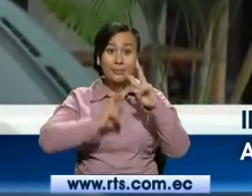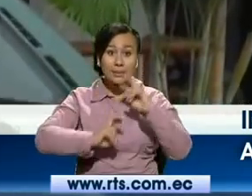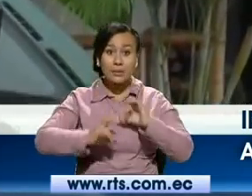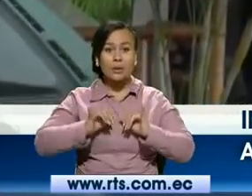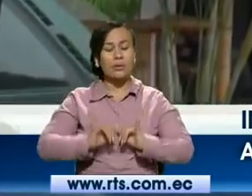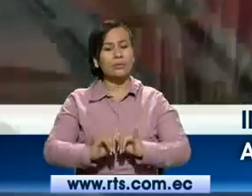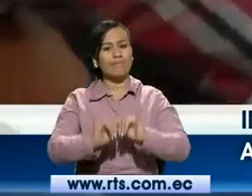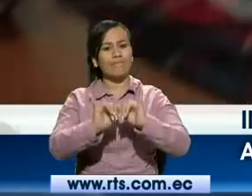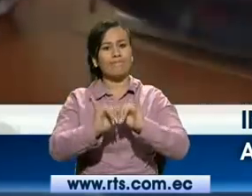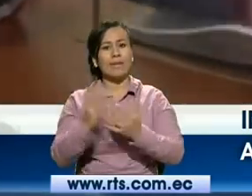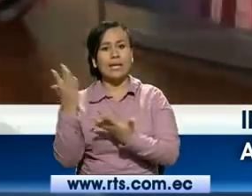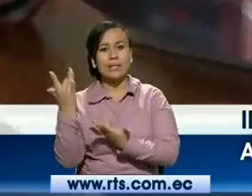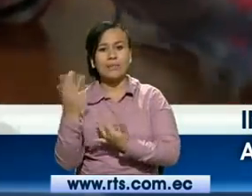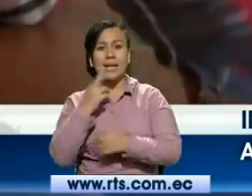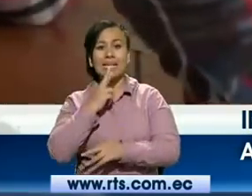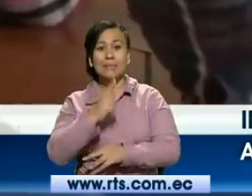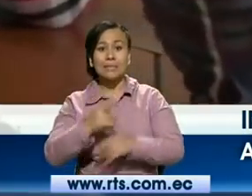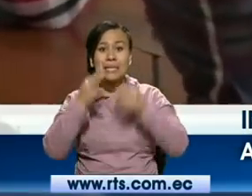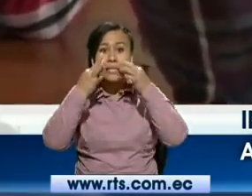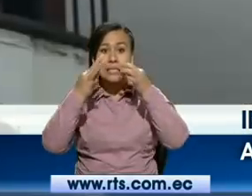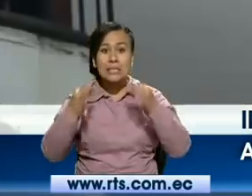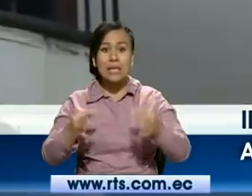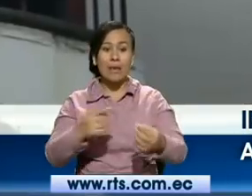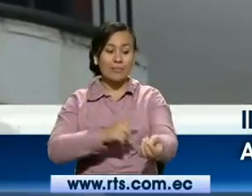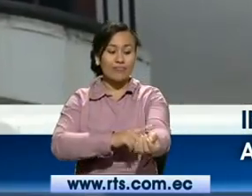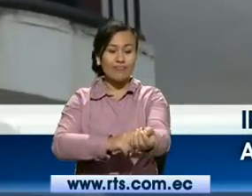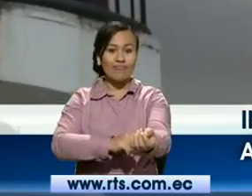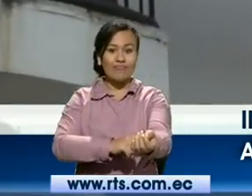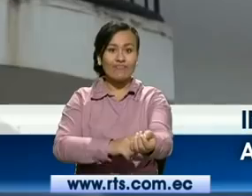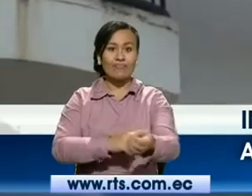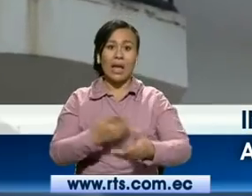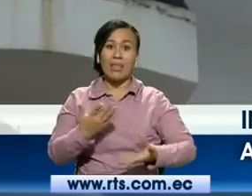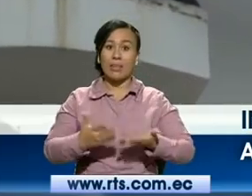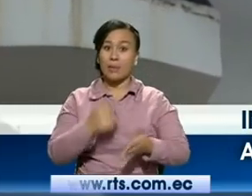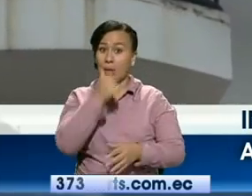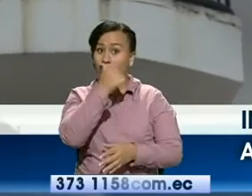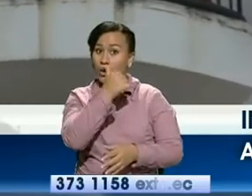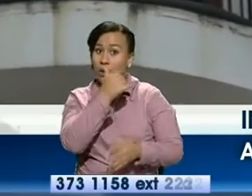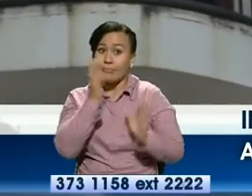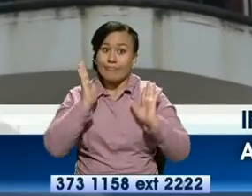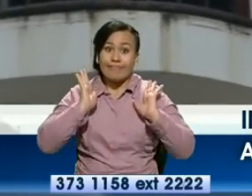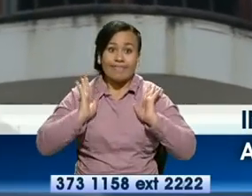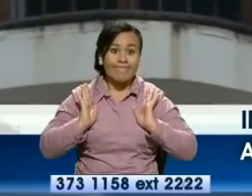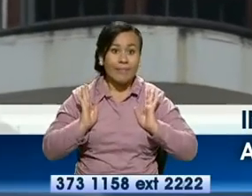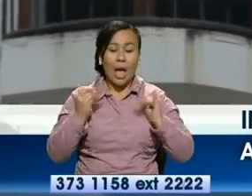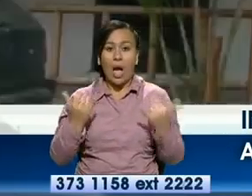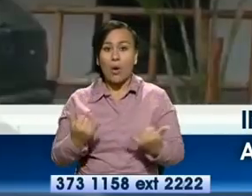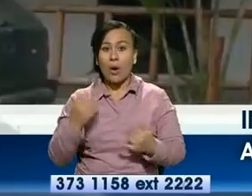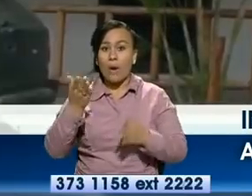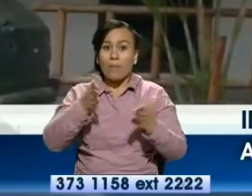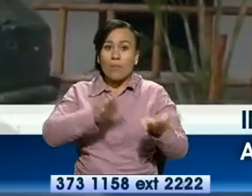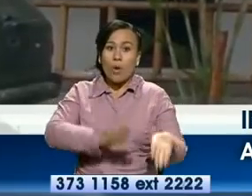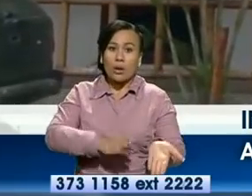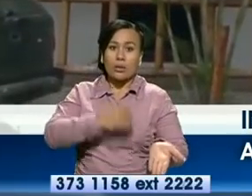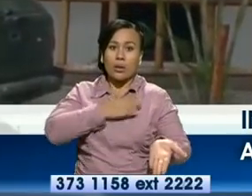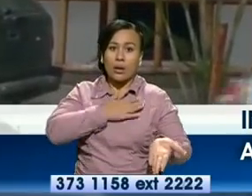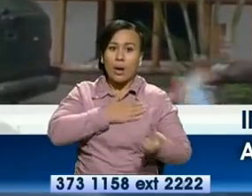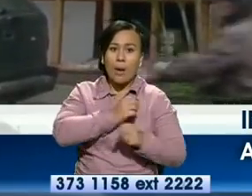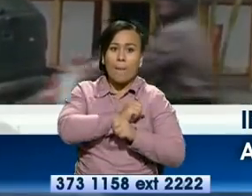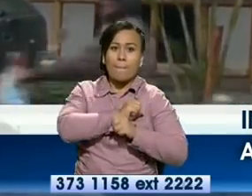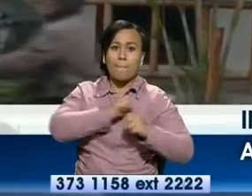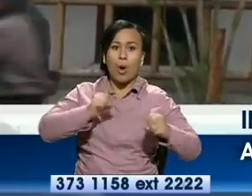se espera el resultado del examen toxicológico. Por extraoficialmente la autopsia dice que es muerte súbita. Eso significa que era un